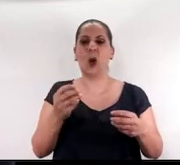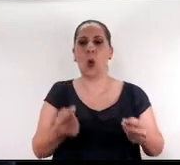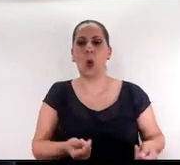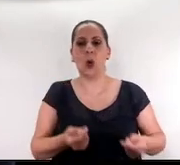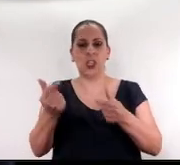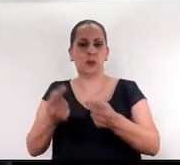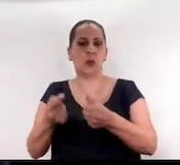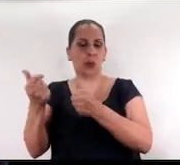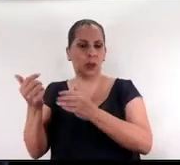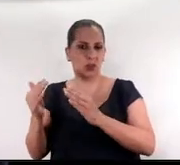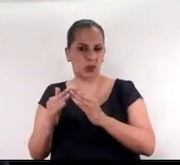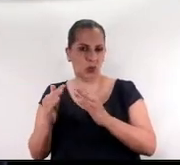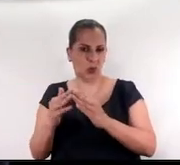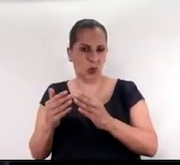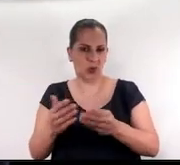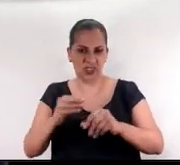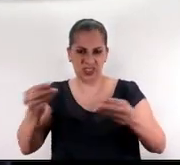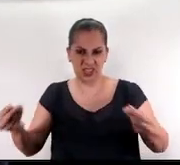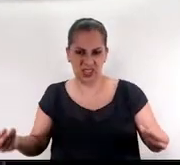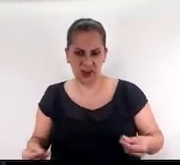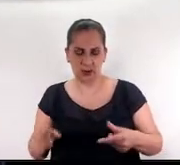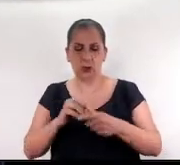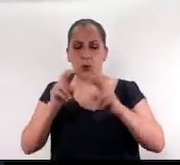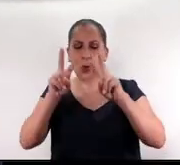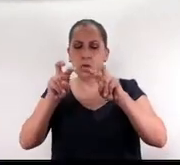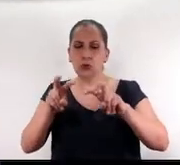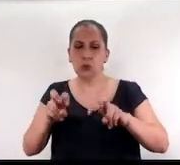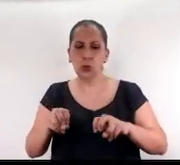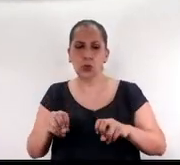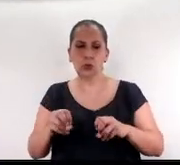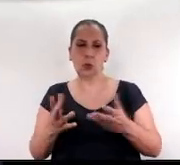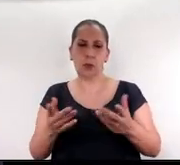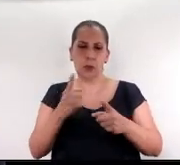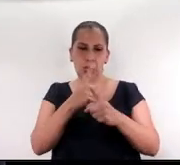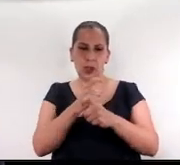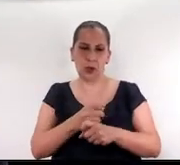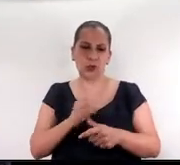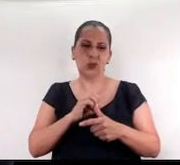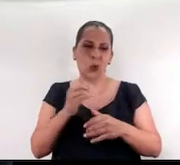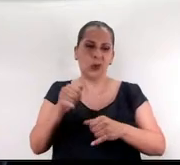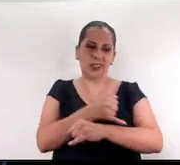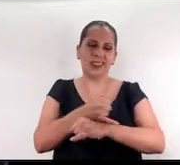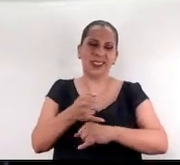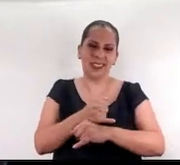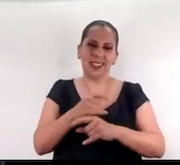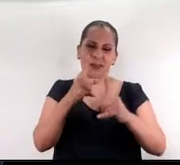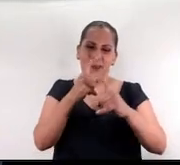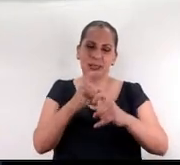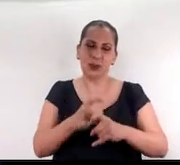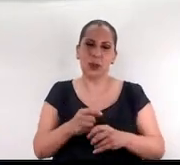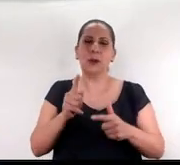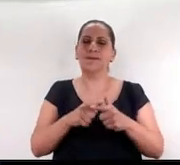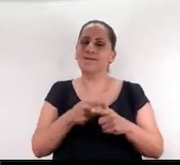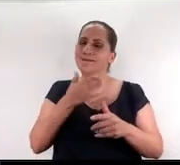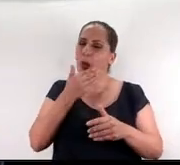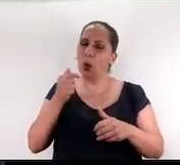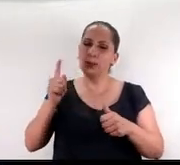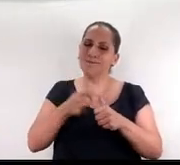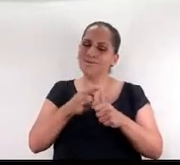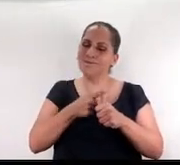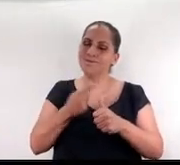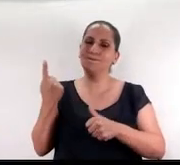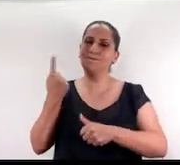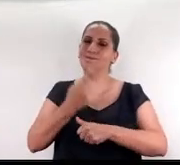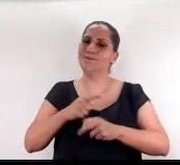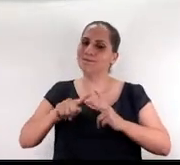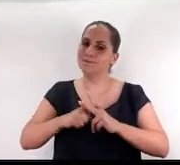expropiaciones o estudios de impacto ambiental complejo o son obras de ingeniería más complejas. Por eso es que hay que iniciar desde el primer día, pero